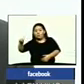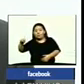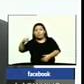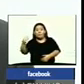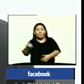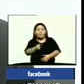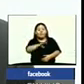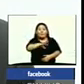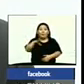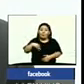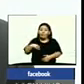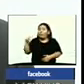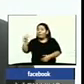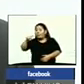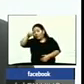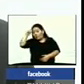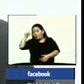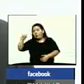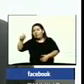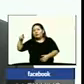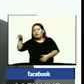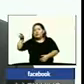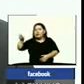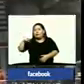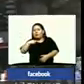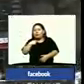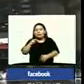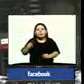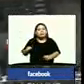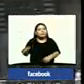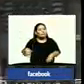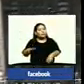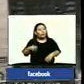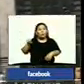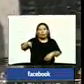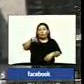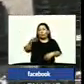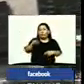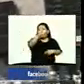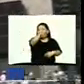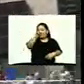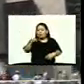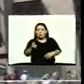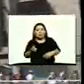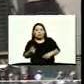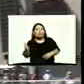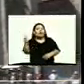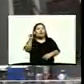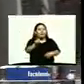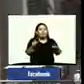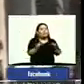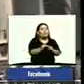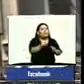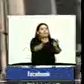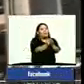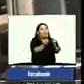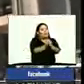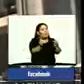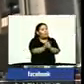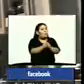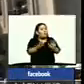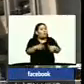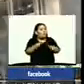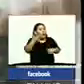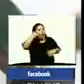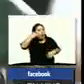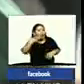TPS que podrían entrar en una situación de irregularidad. La economía de otros países repercute en El Salvador de manera directa como